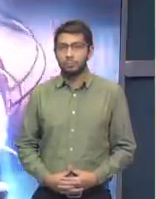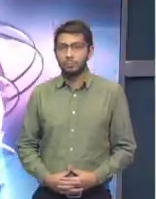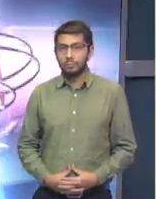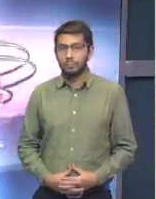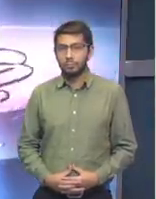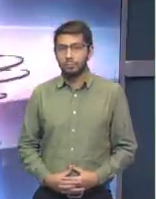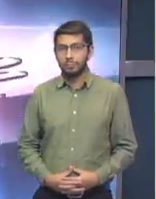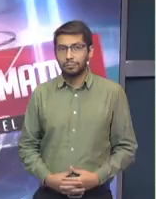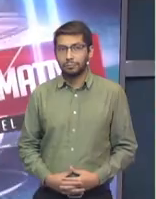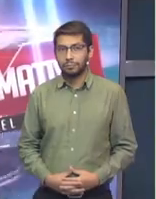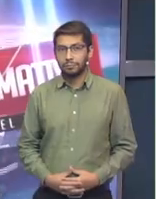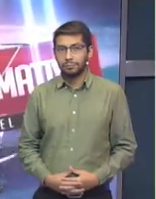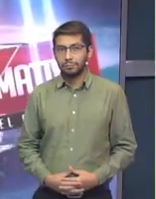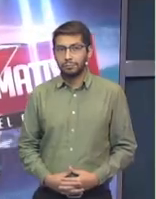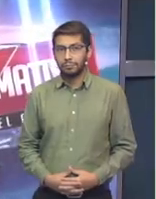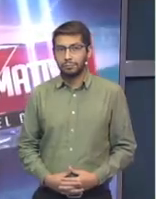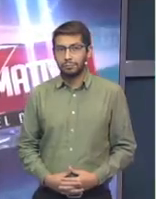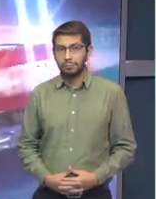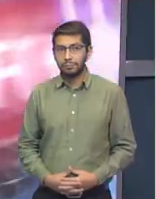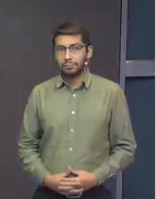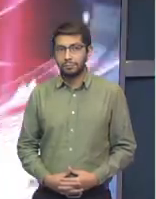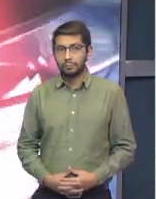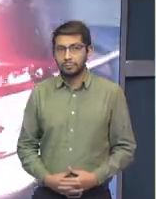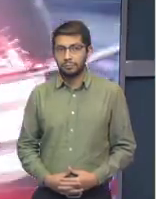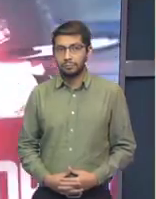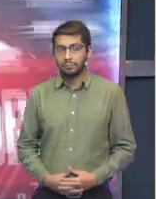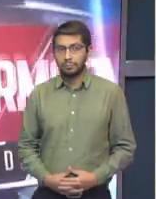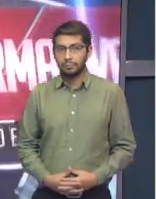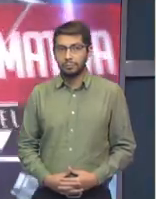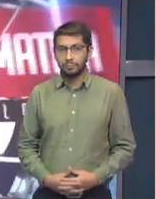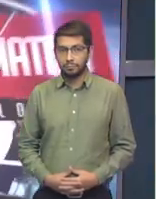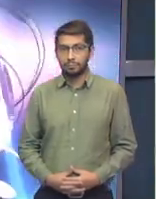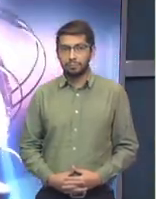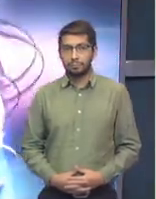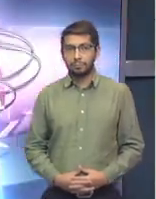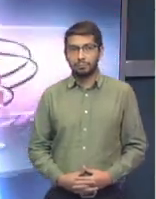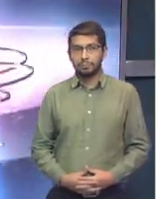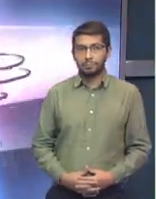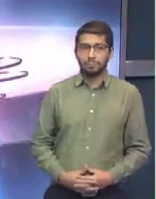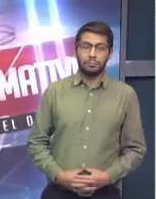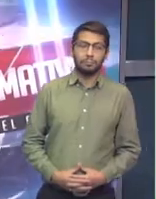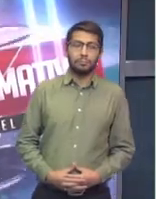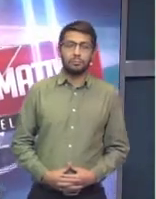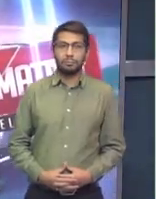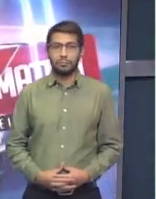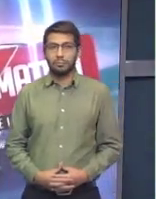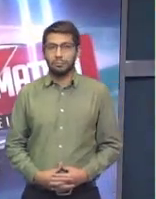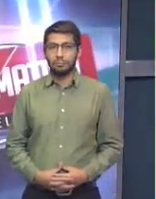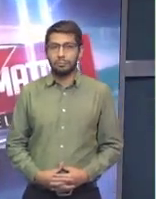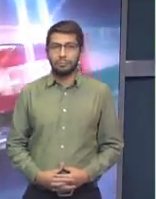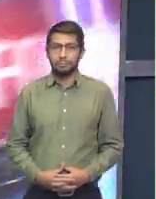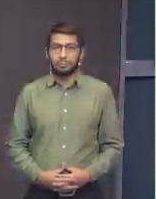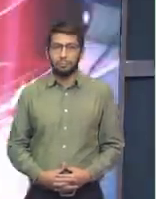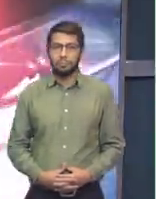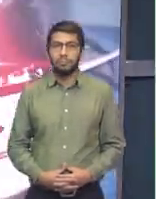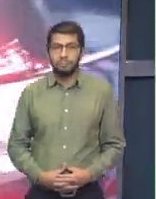esta planificación que lleva de la vacunación, has visto, Raúl, cómo vamos avanzando, que empezamos allá por este momento con los equipos